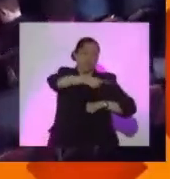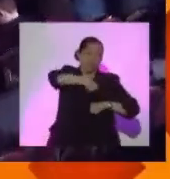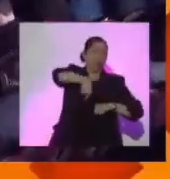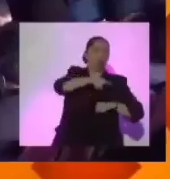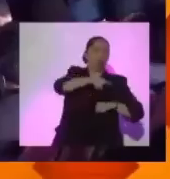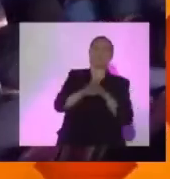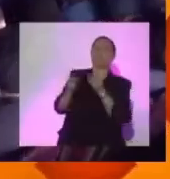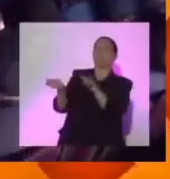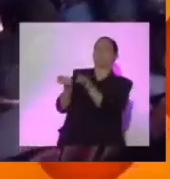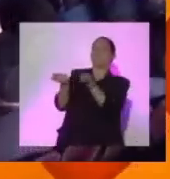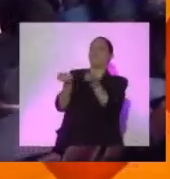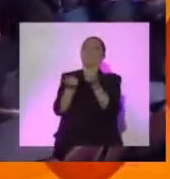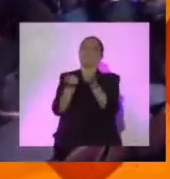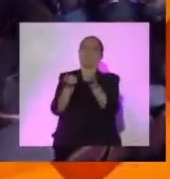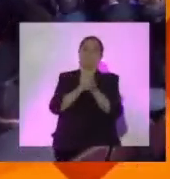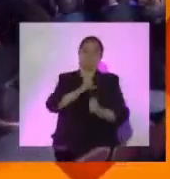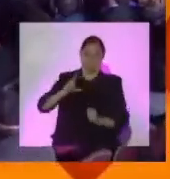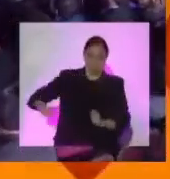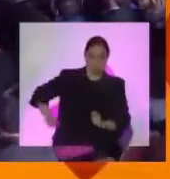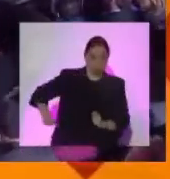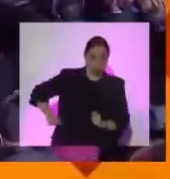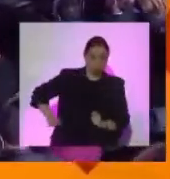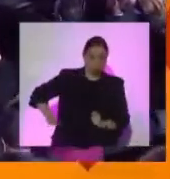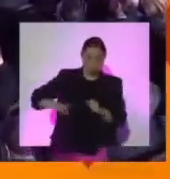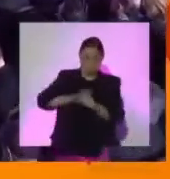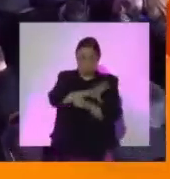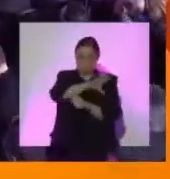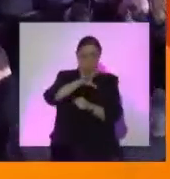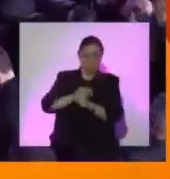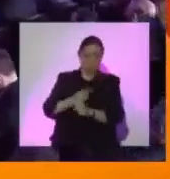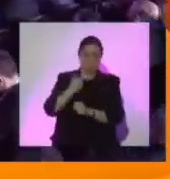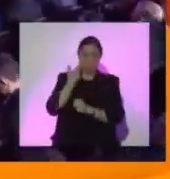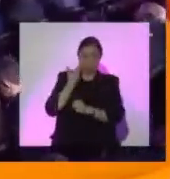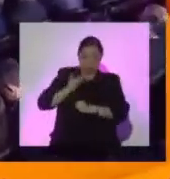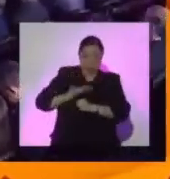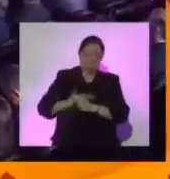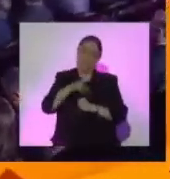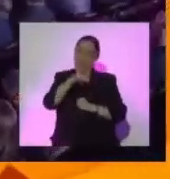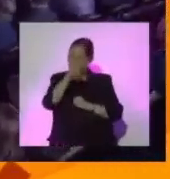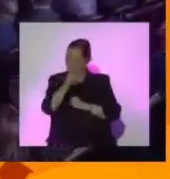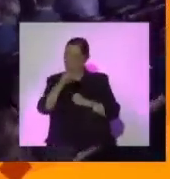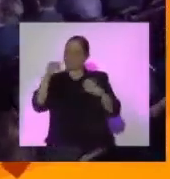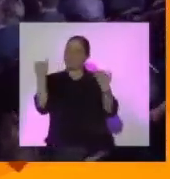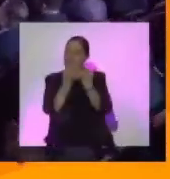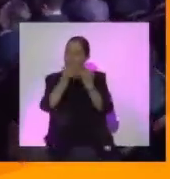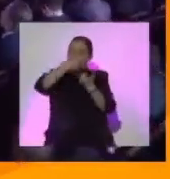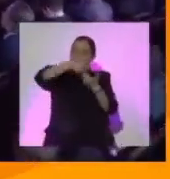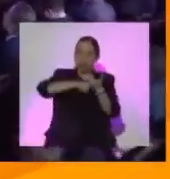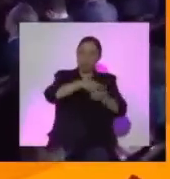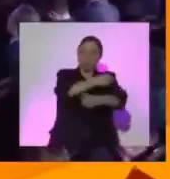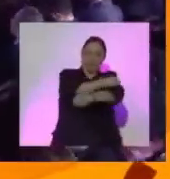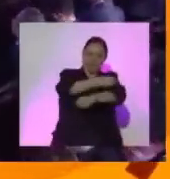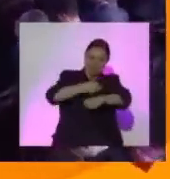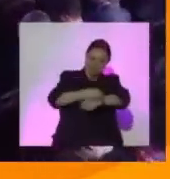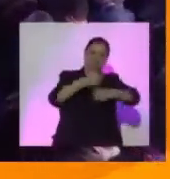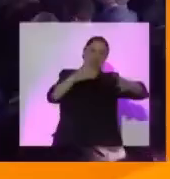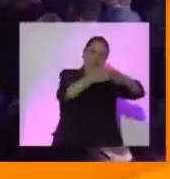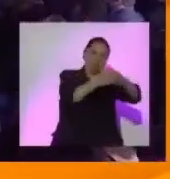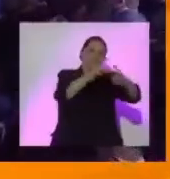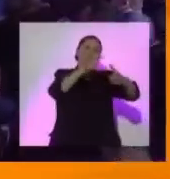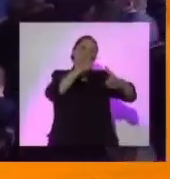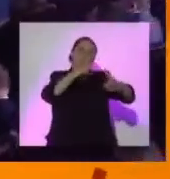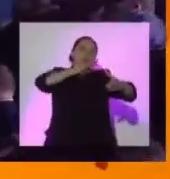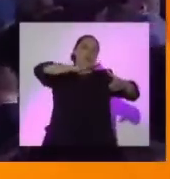tomó o forma parte de este grupo que toma la defensa de Raúl Salinas de Gortari de thomás